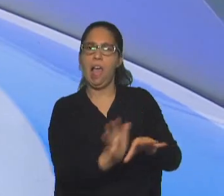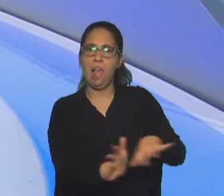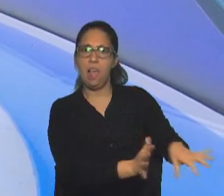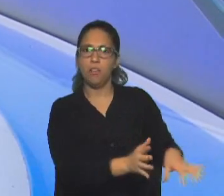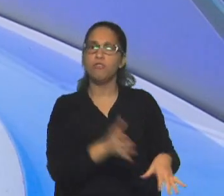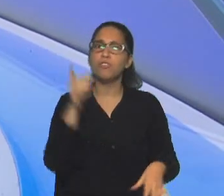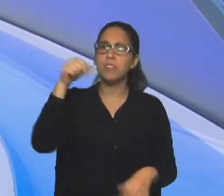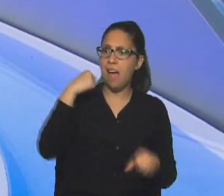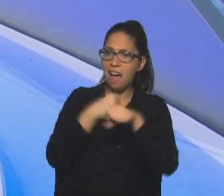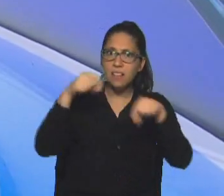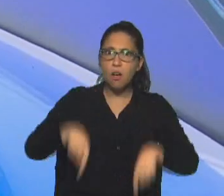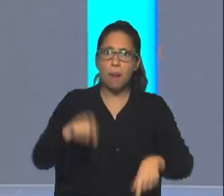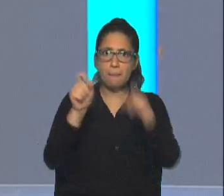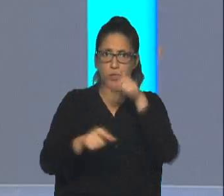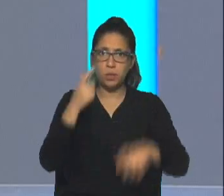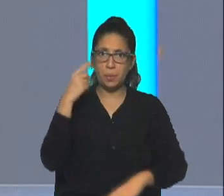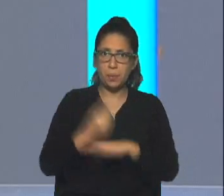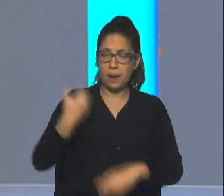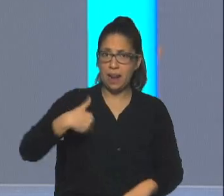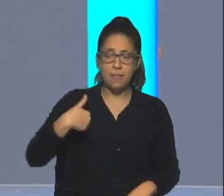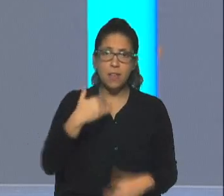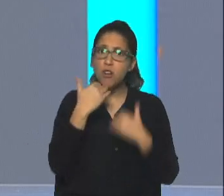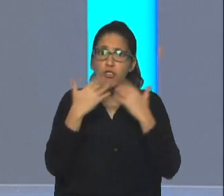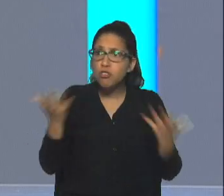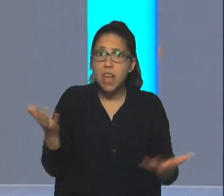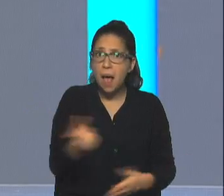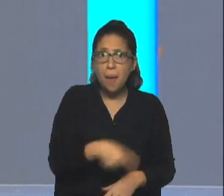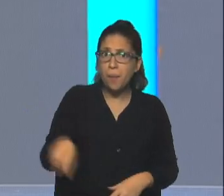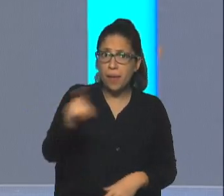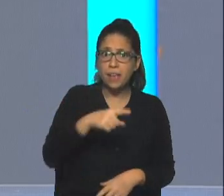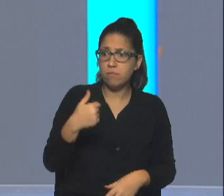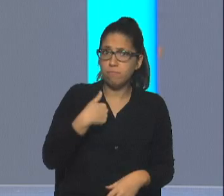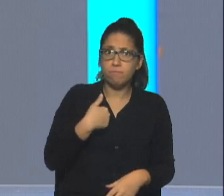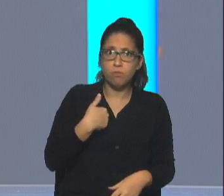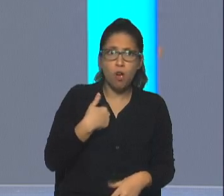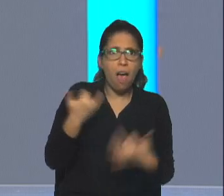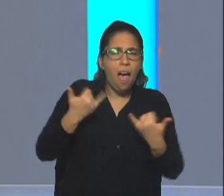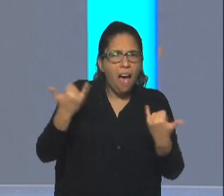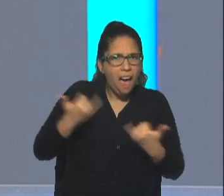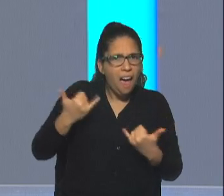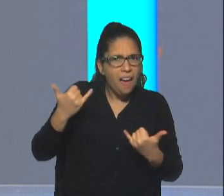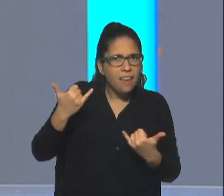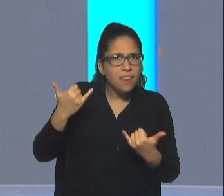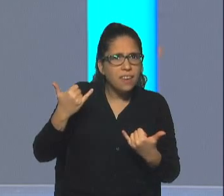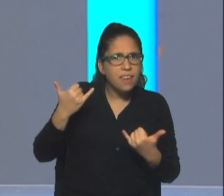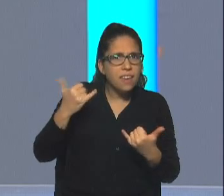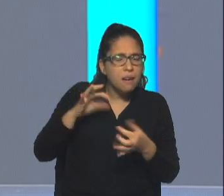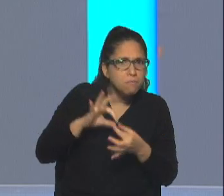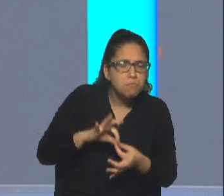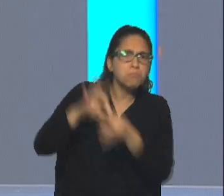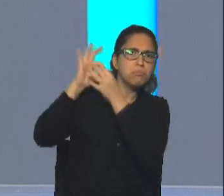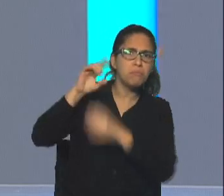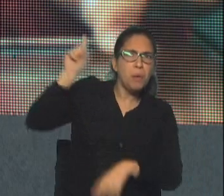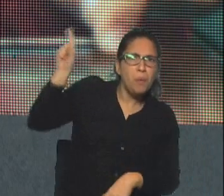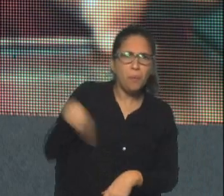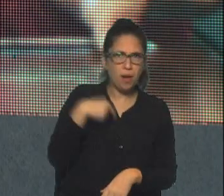muchos habitantes de nuestro país No saben o no sabemos si tenemos este una